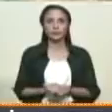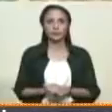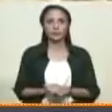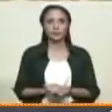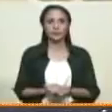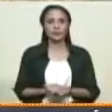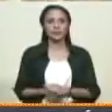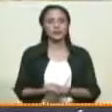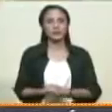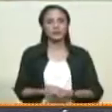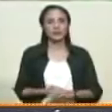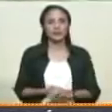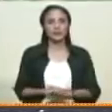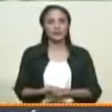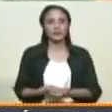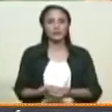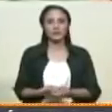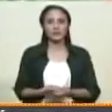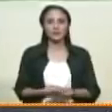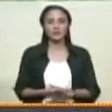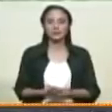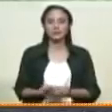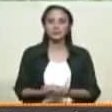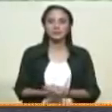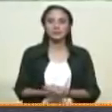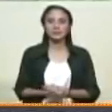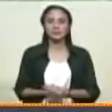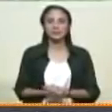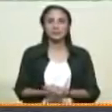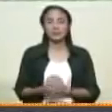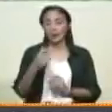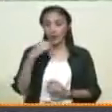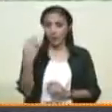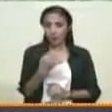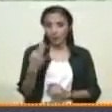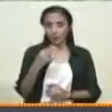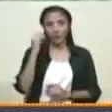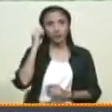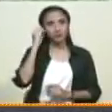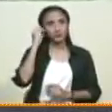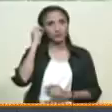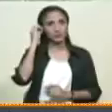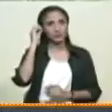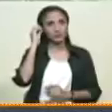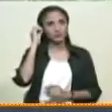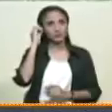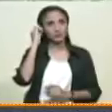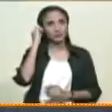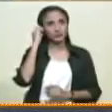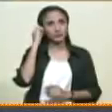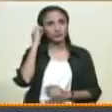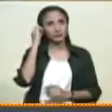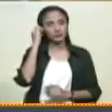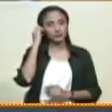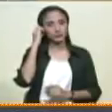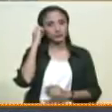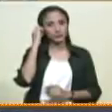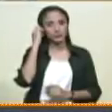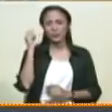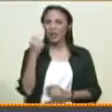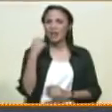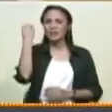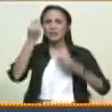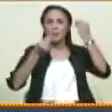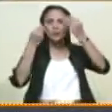Una verdad. Y ellos siguen